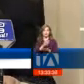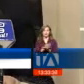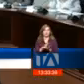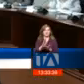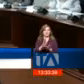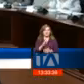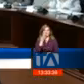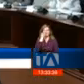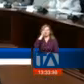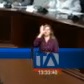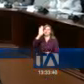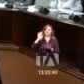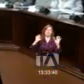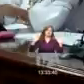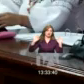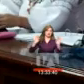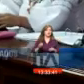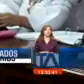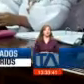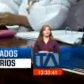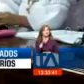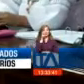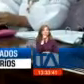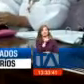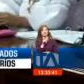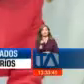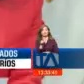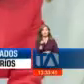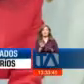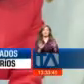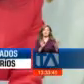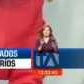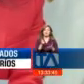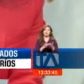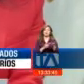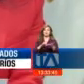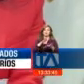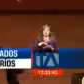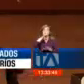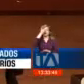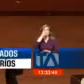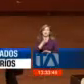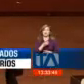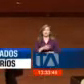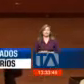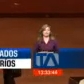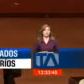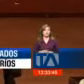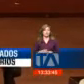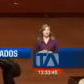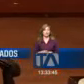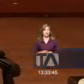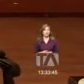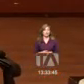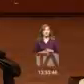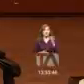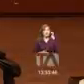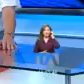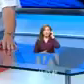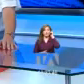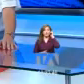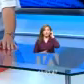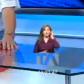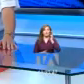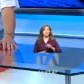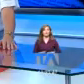de al frente. Sobre la fiscalización y su suerte, la Asamblea Nacional tiene la última palabra. En Quito, María Gracia Acosta, 24 horas.